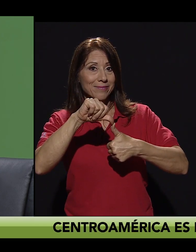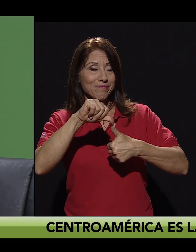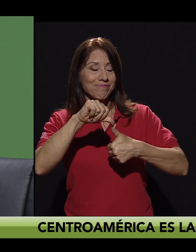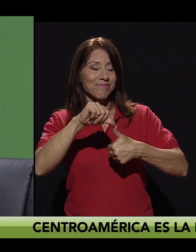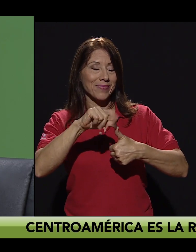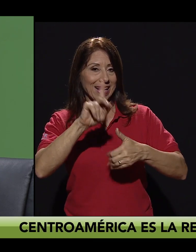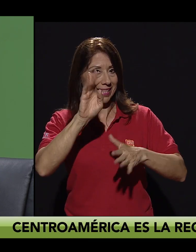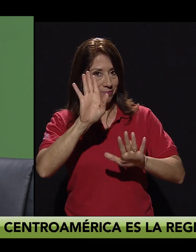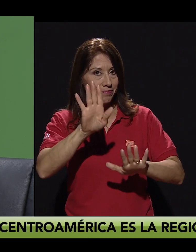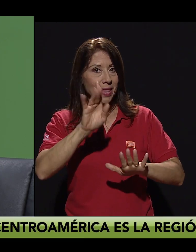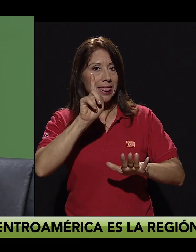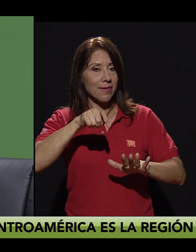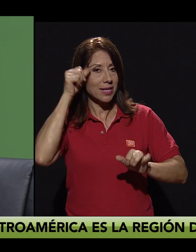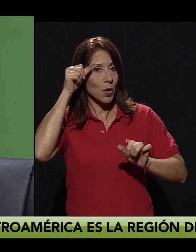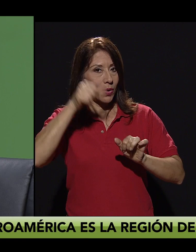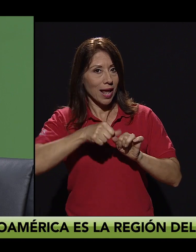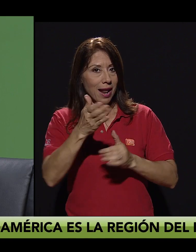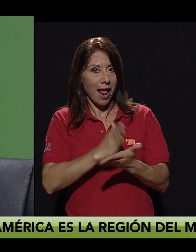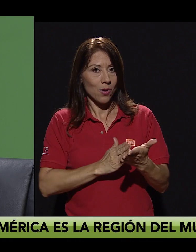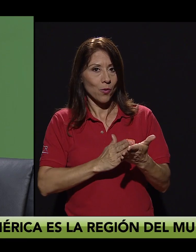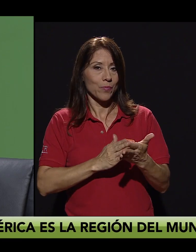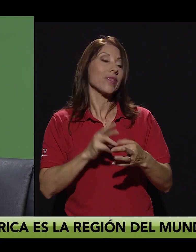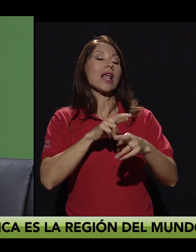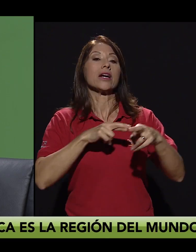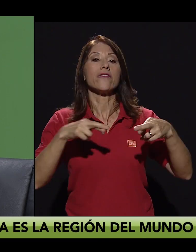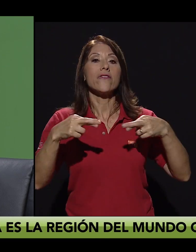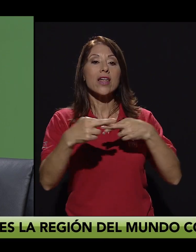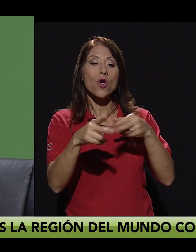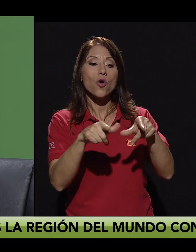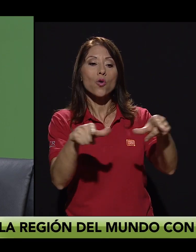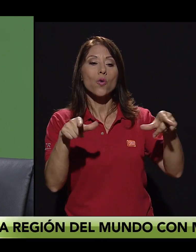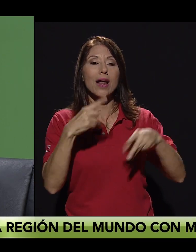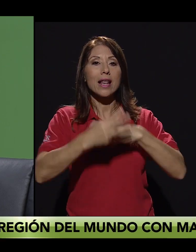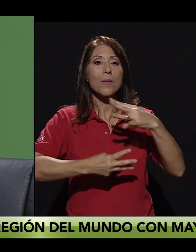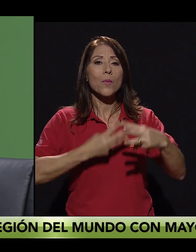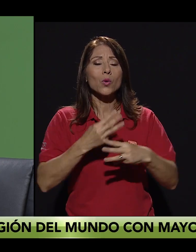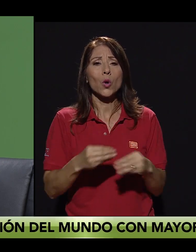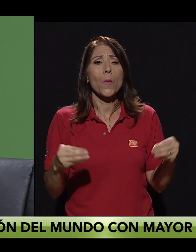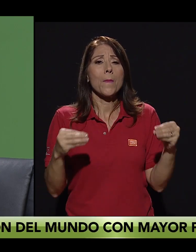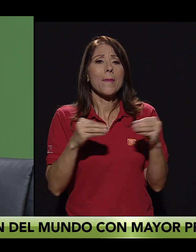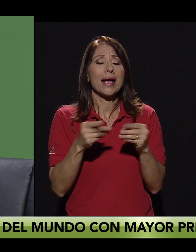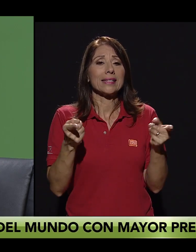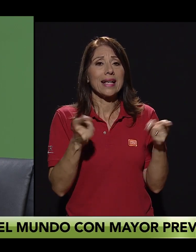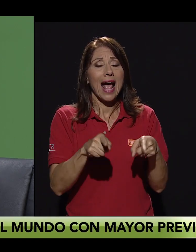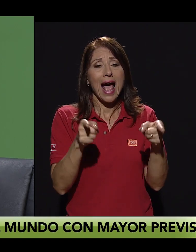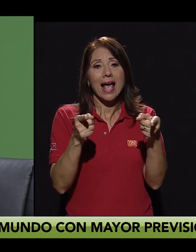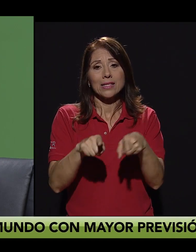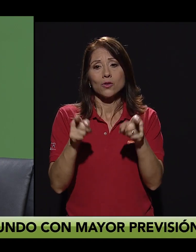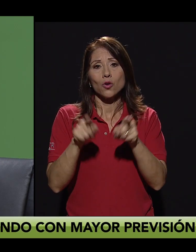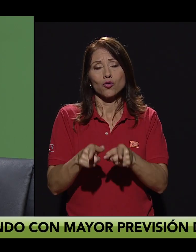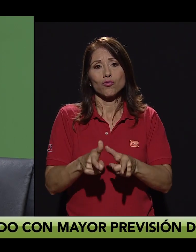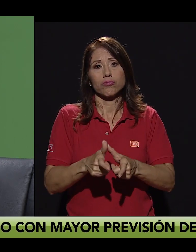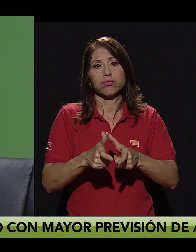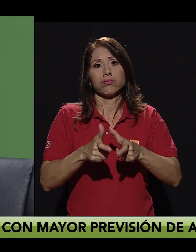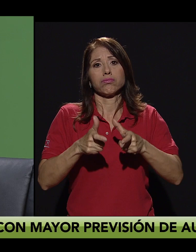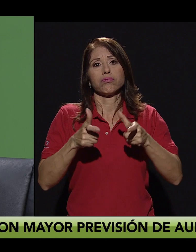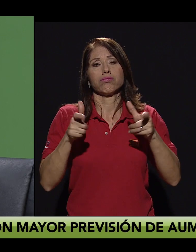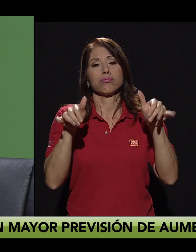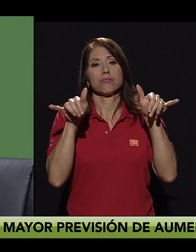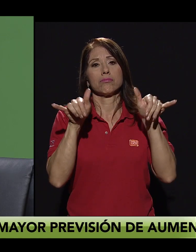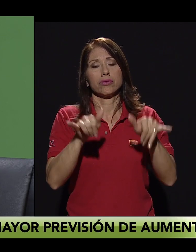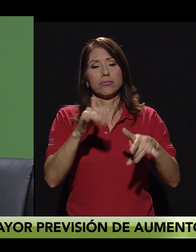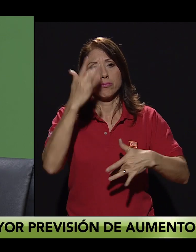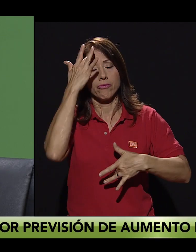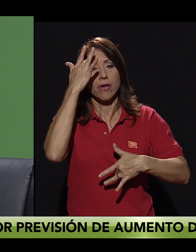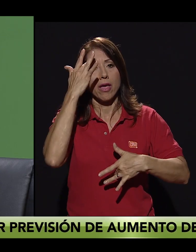Es que hay que recordar Un detalle La región del mundo Con el mayor número De casos En aumento En prevalencia